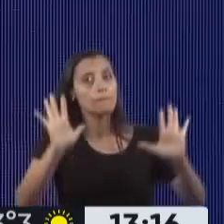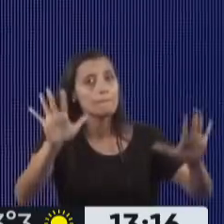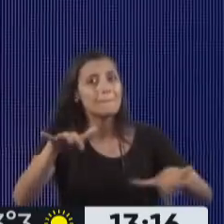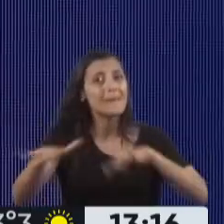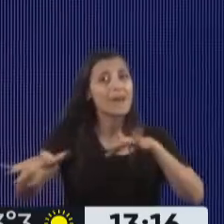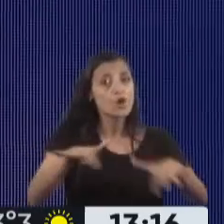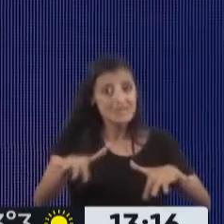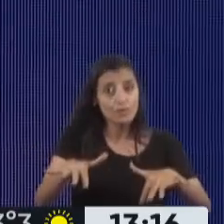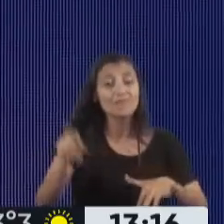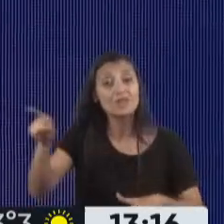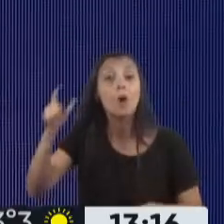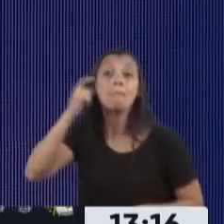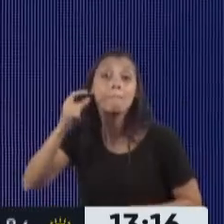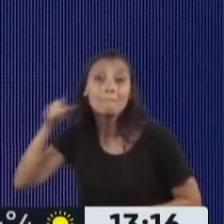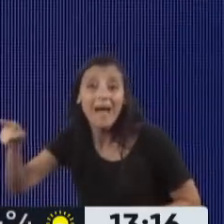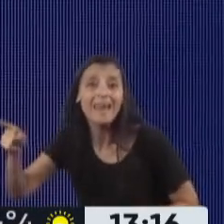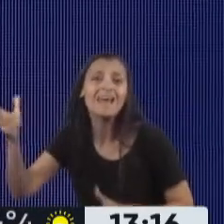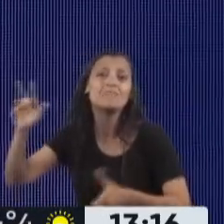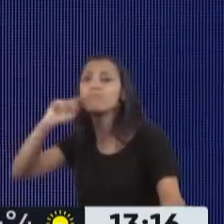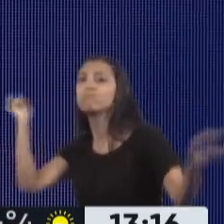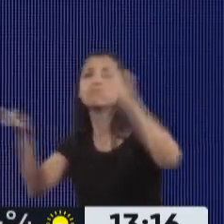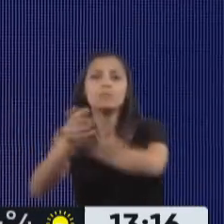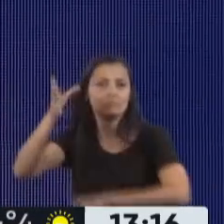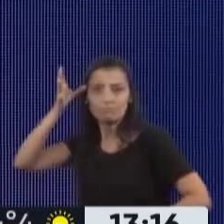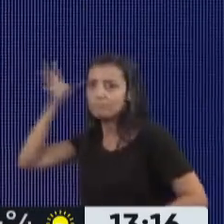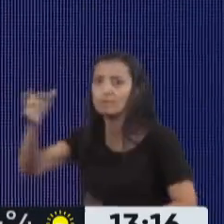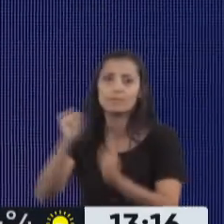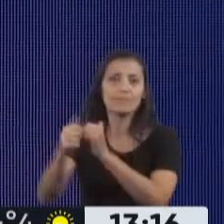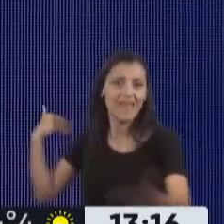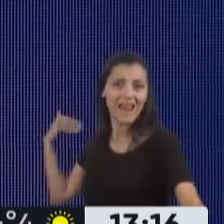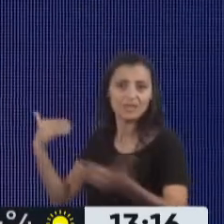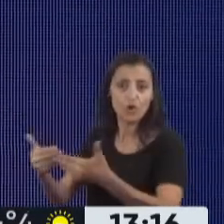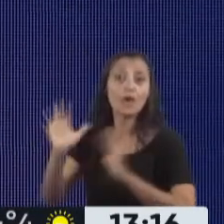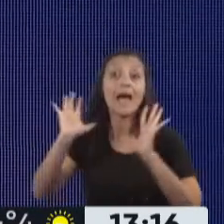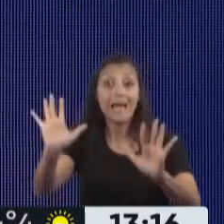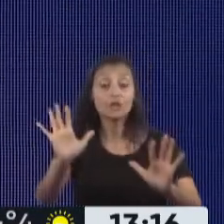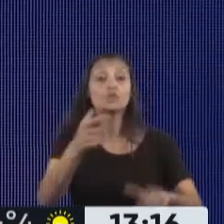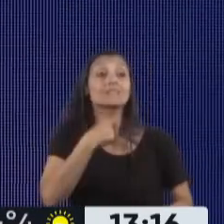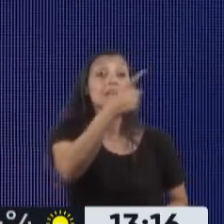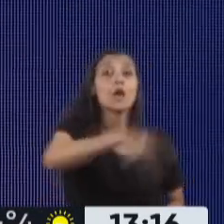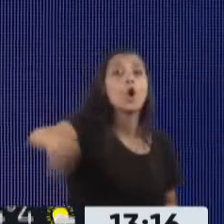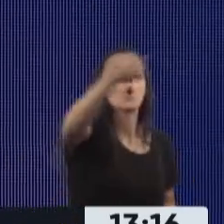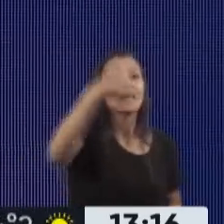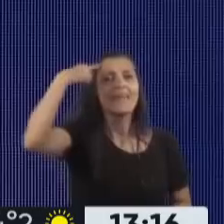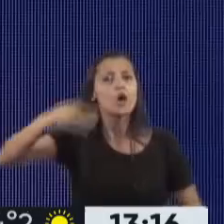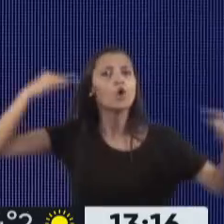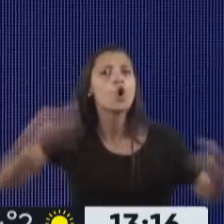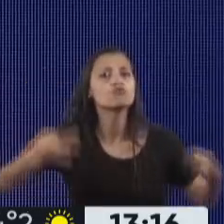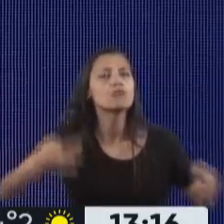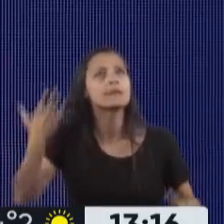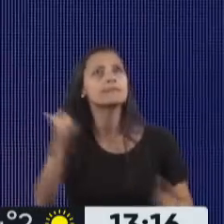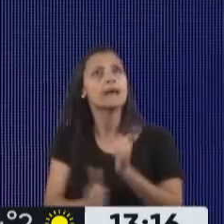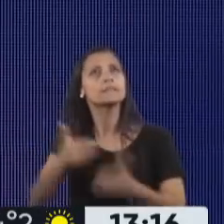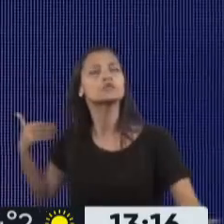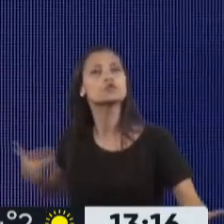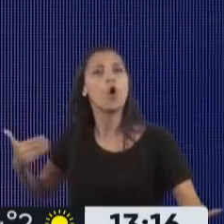situación de que la reforma que hizo Menem fue la más grande de la historia argentina. Por lo tanto, quiero que tengan conciencia histórica de